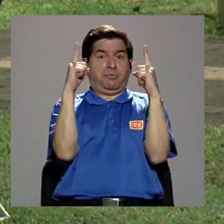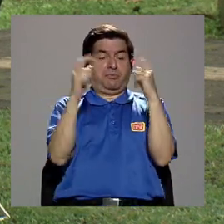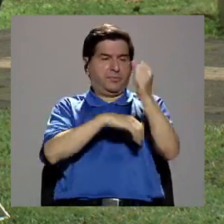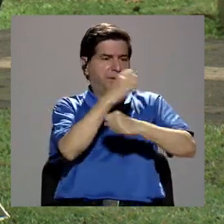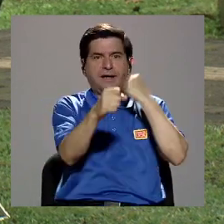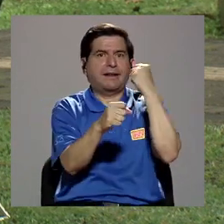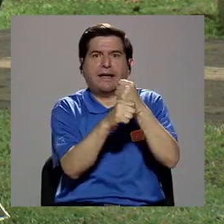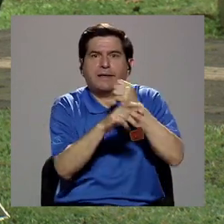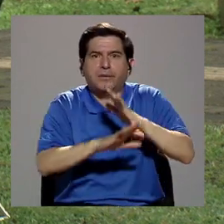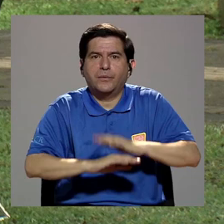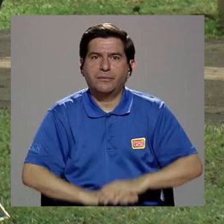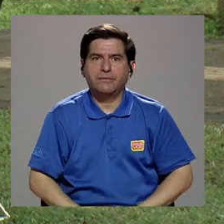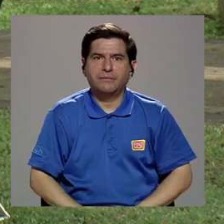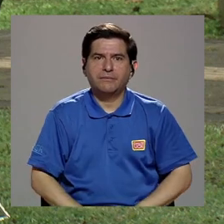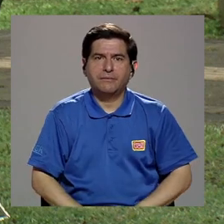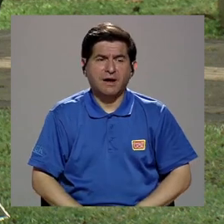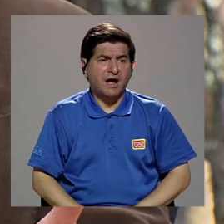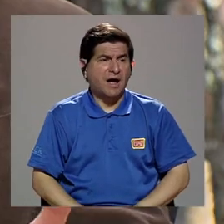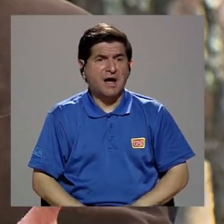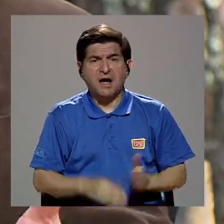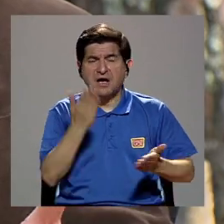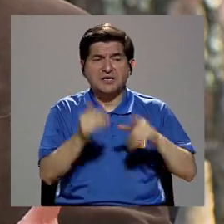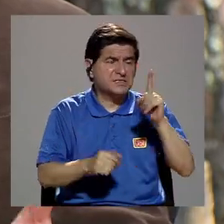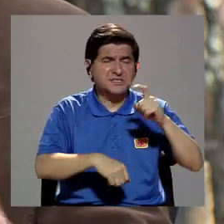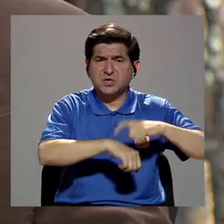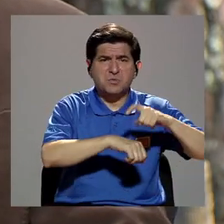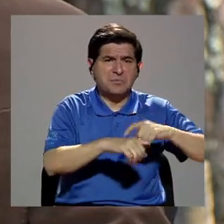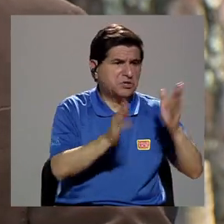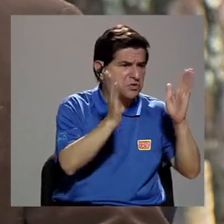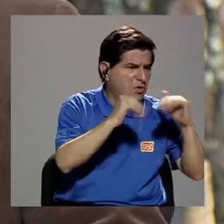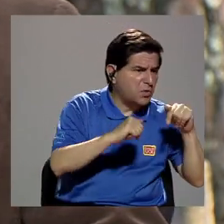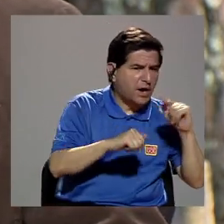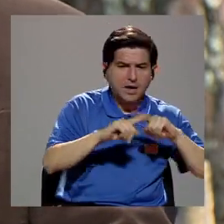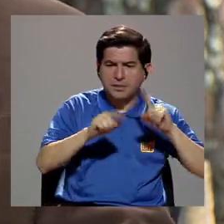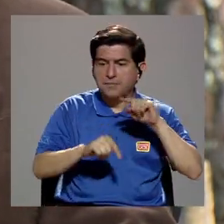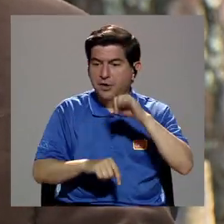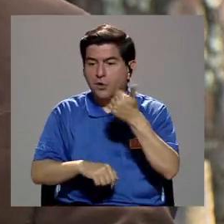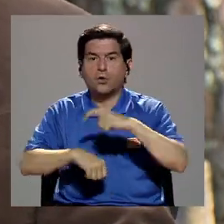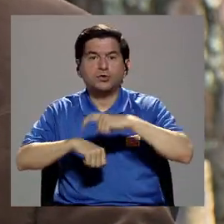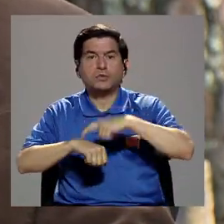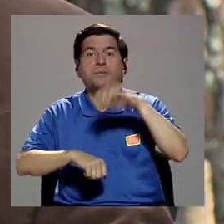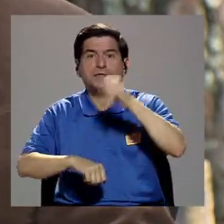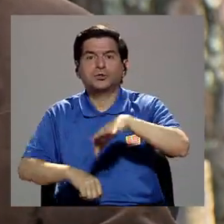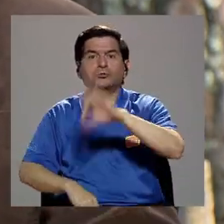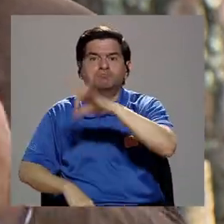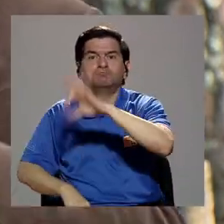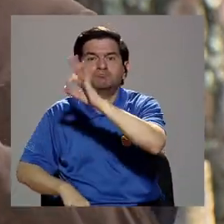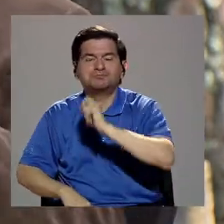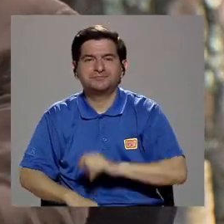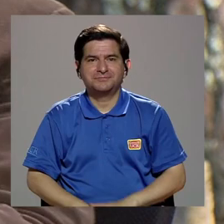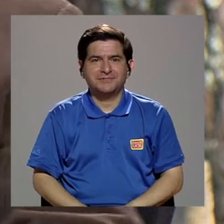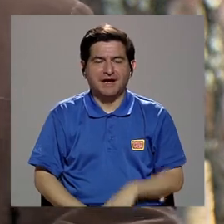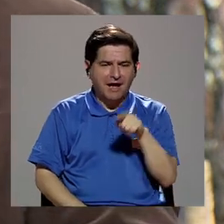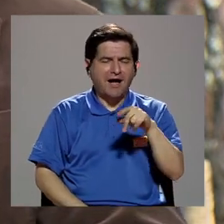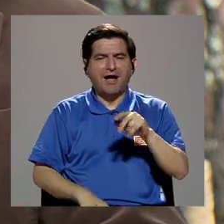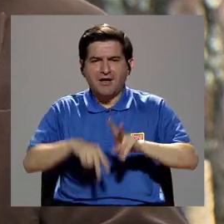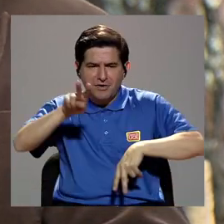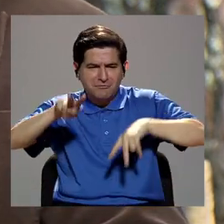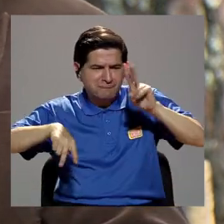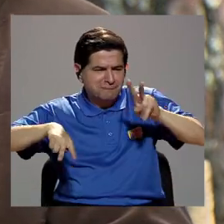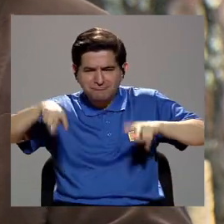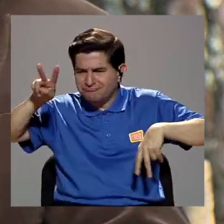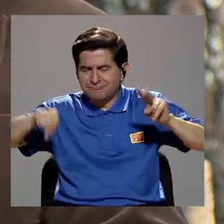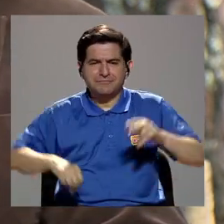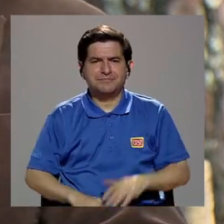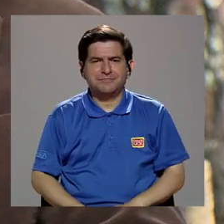año. Y entonces las que están agotadas en una época determinada son las que abundan en otro momento del año. Uh-huh. Y gracias a Dios van alternándose, o sea que